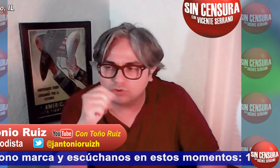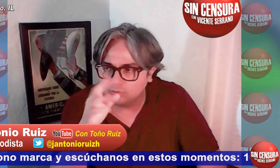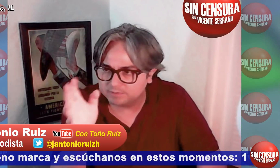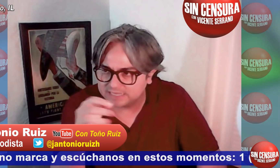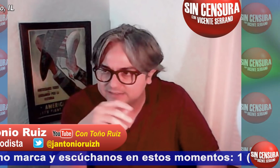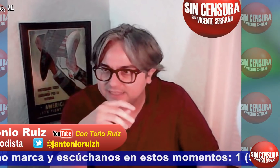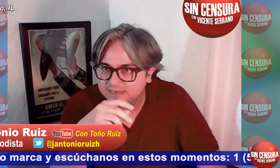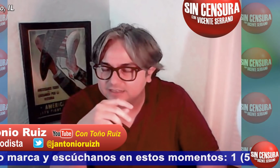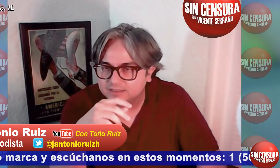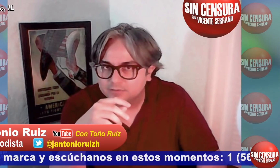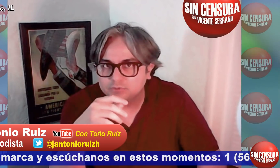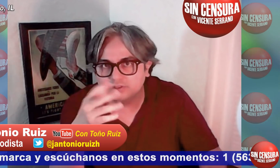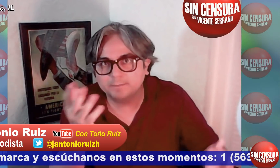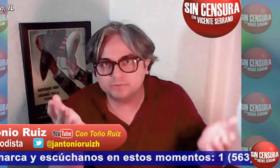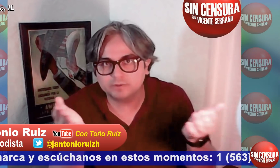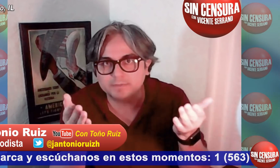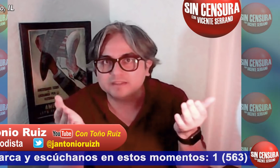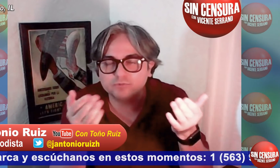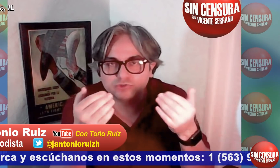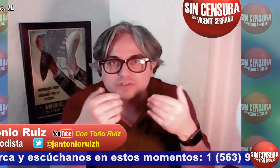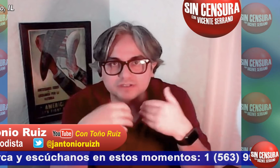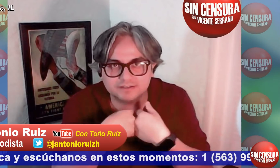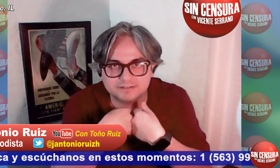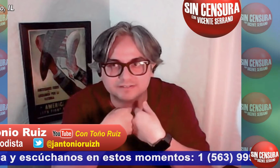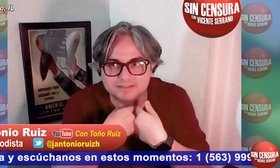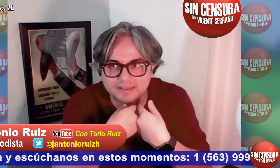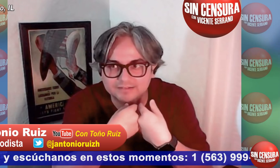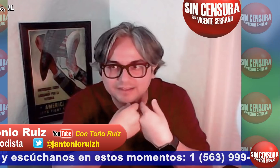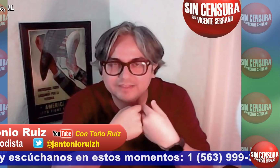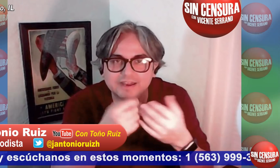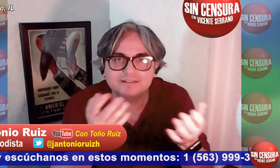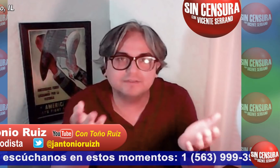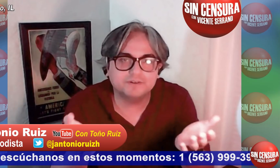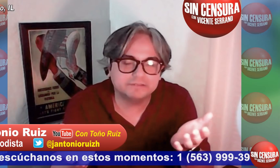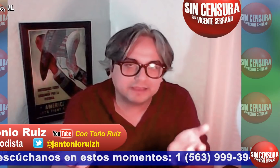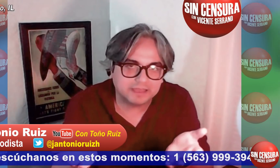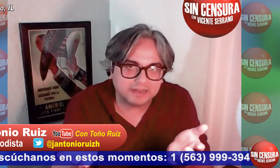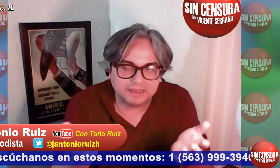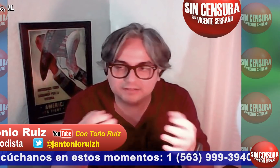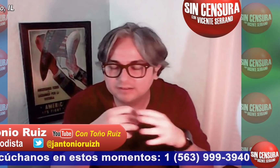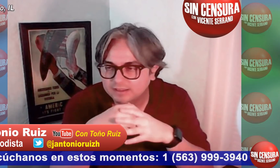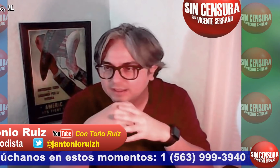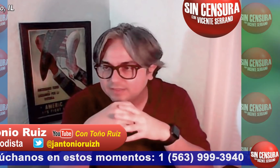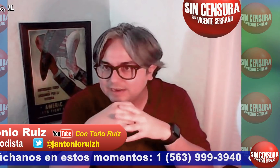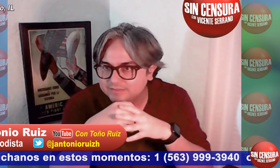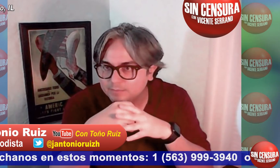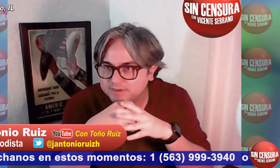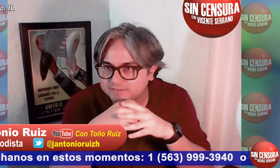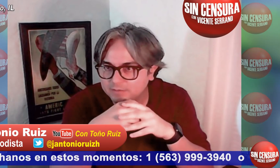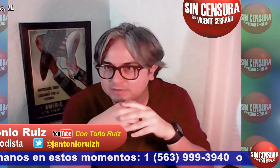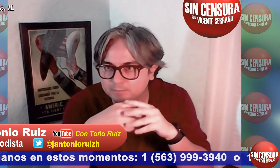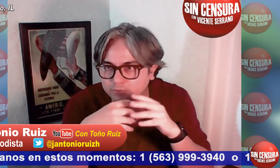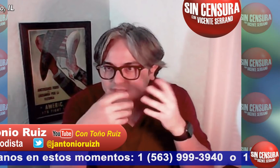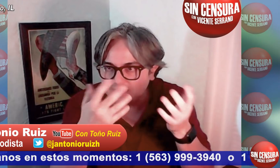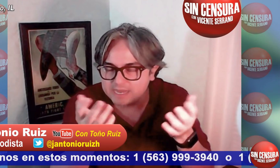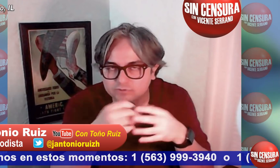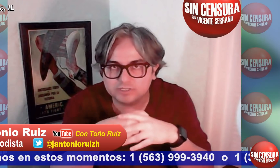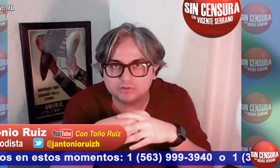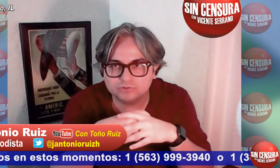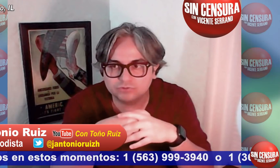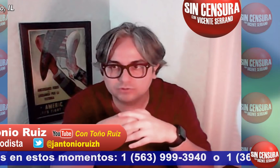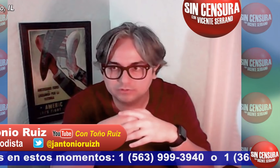doctor Hugo López-Gatell, porque pues obviamente hay muchos intereses detrás de las refresqueras, de las empresas que venden